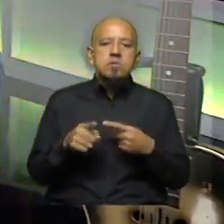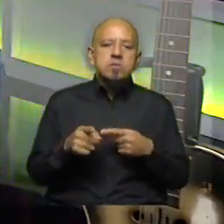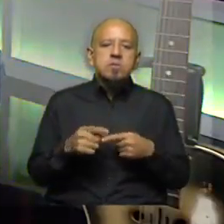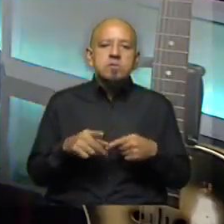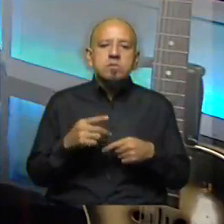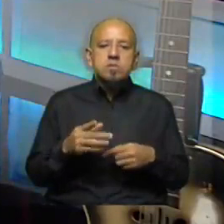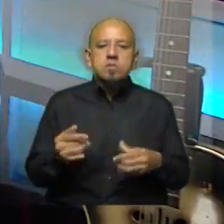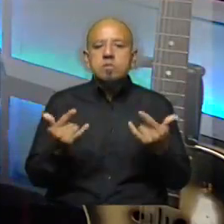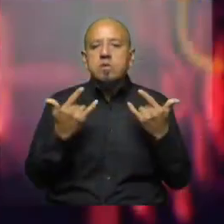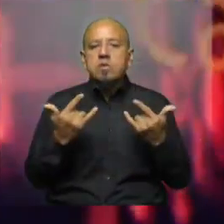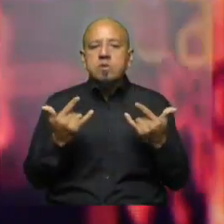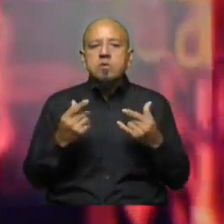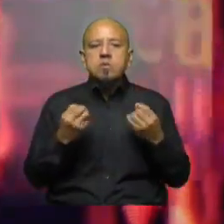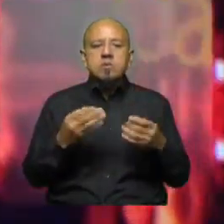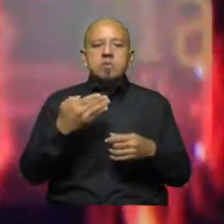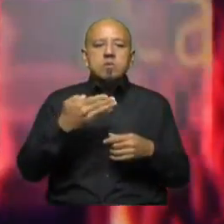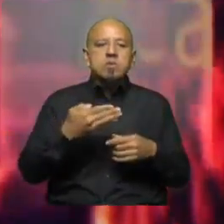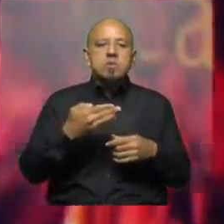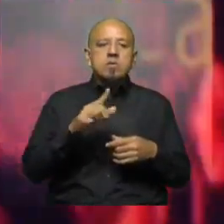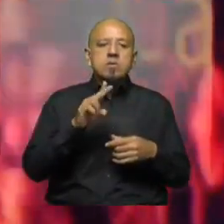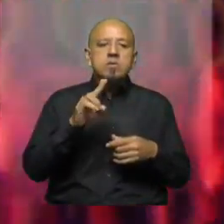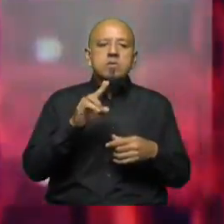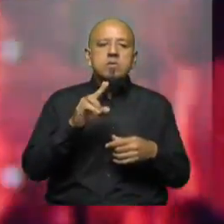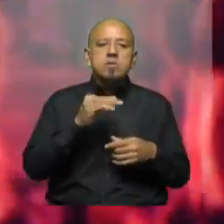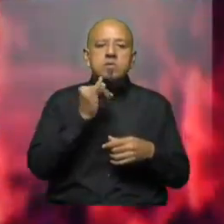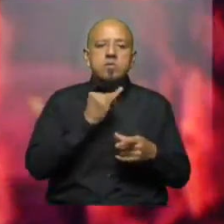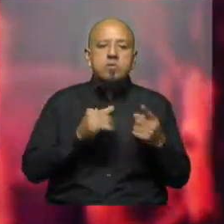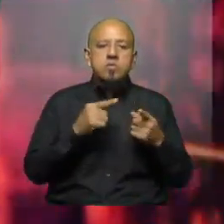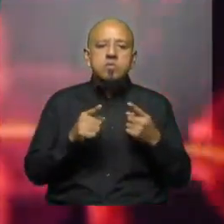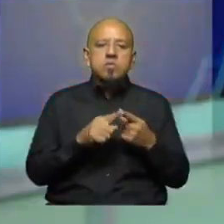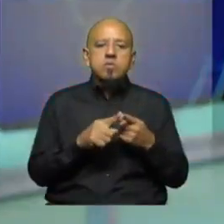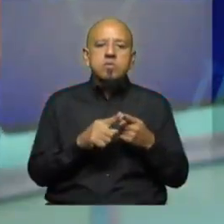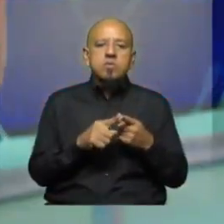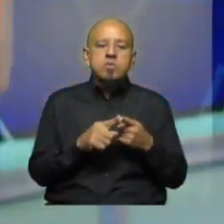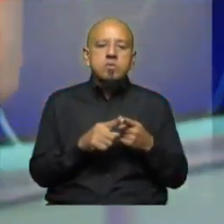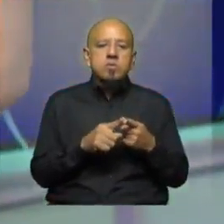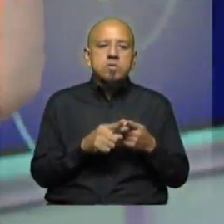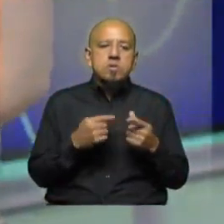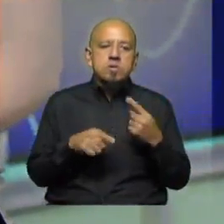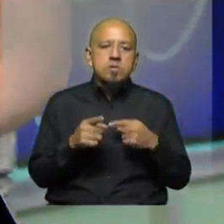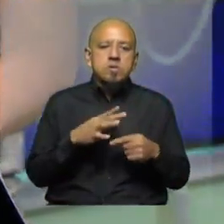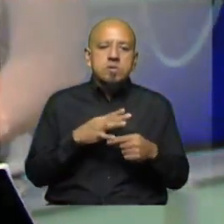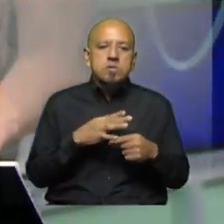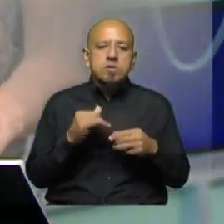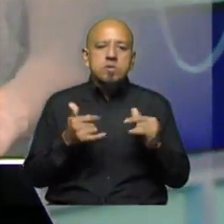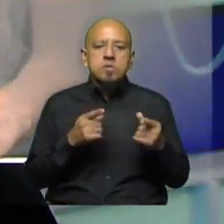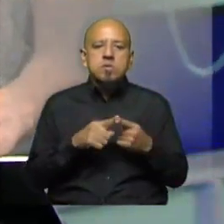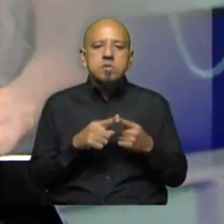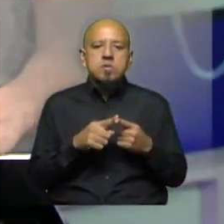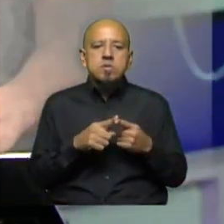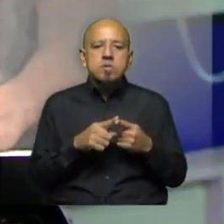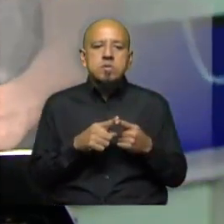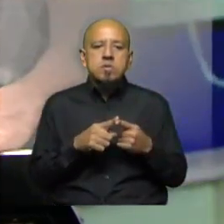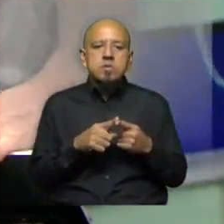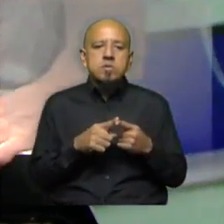al rock, porque el rock y el blues, en definitiva, es la base, ¿no? Y siempre de esto. Un poco el juego, ¿no? Además, el juego escénico. ¿No? No solamente el